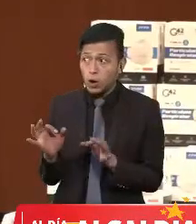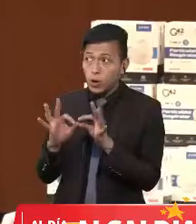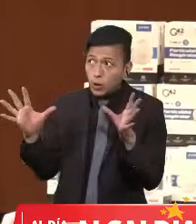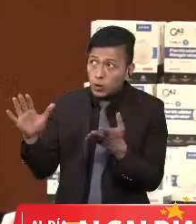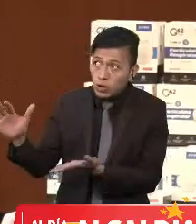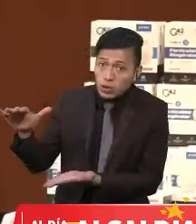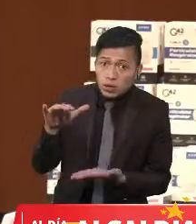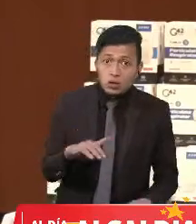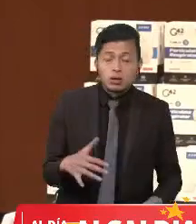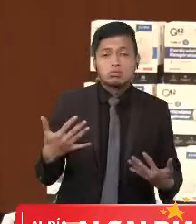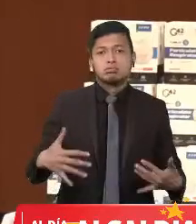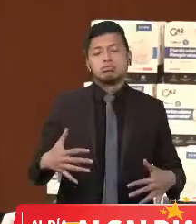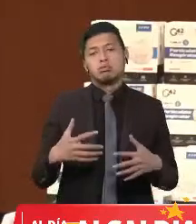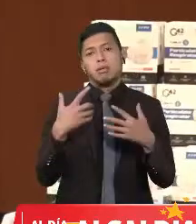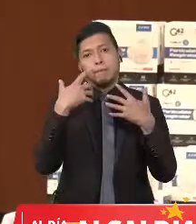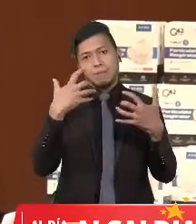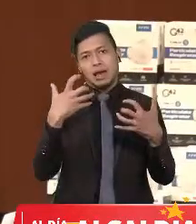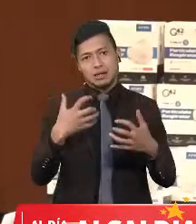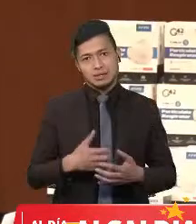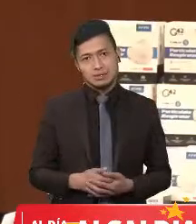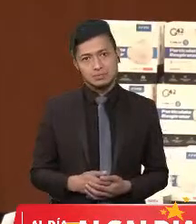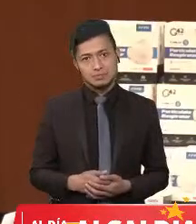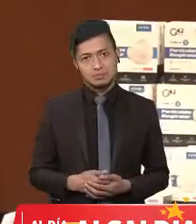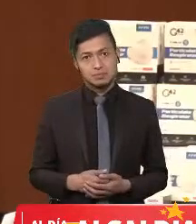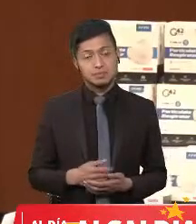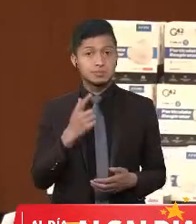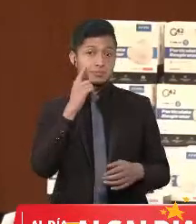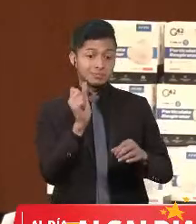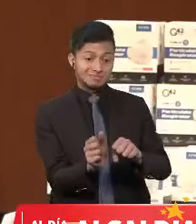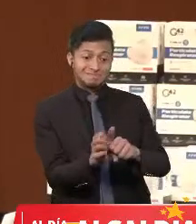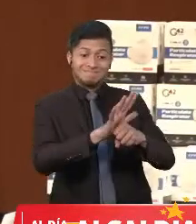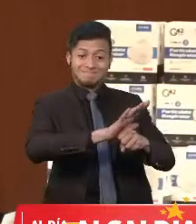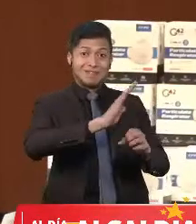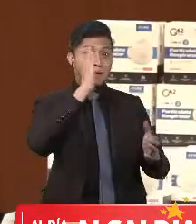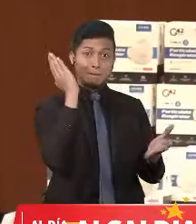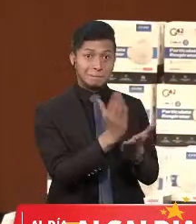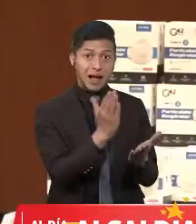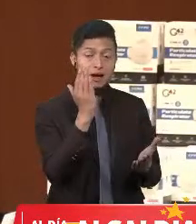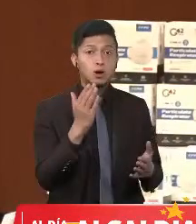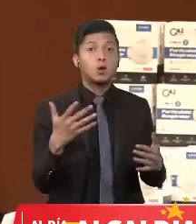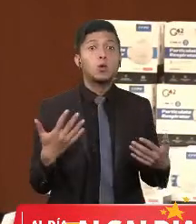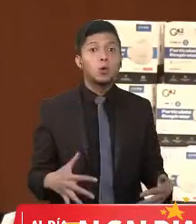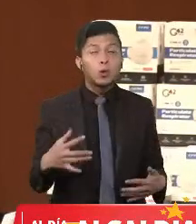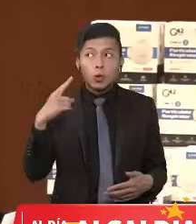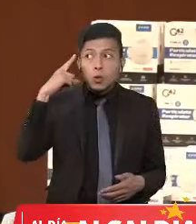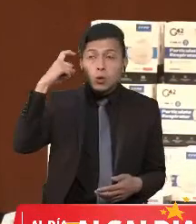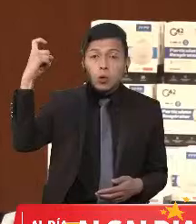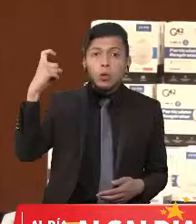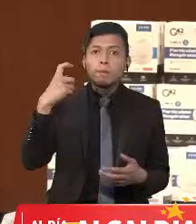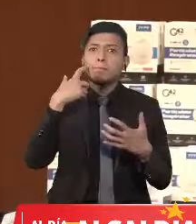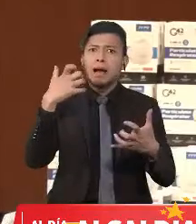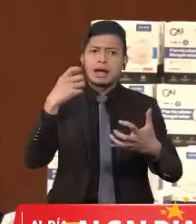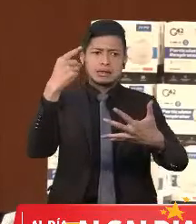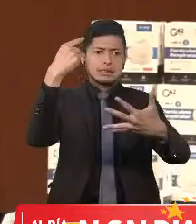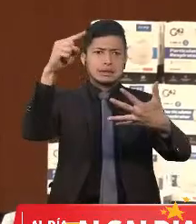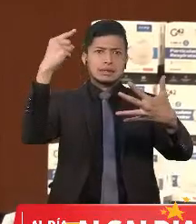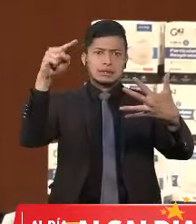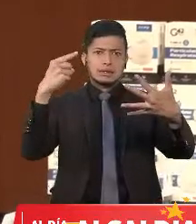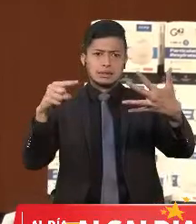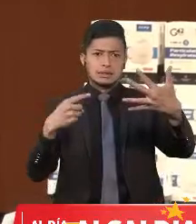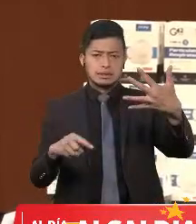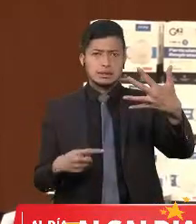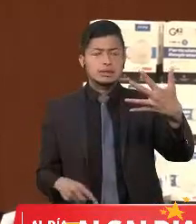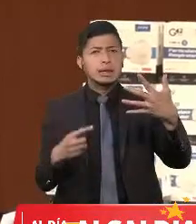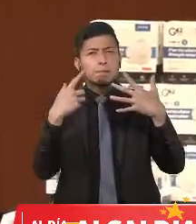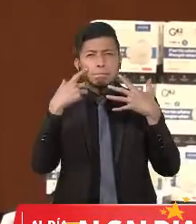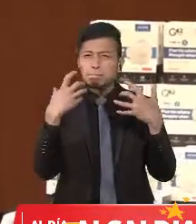más. La pandemia nos puso desafíos extraordinarios en tantos aspectos,